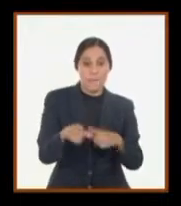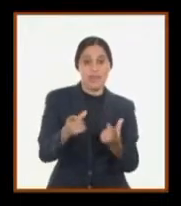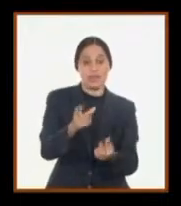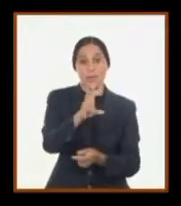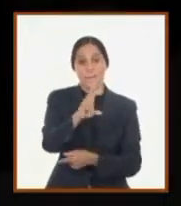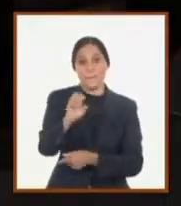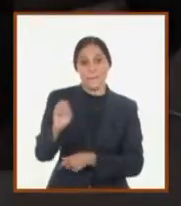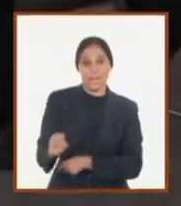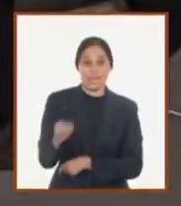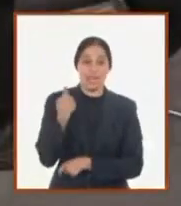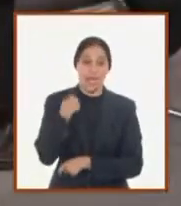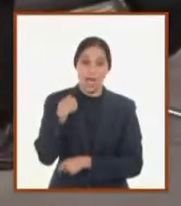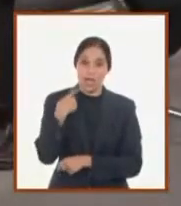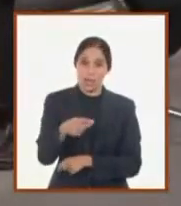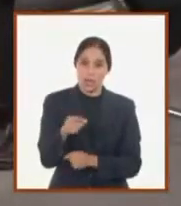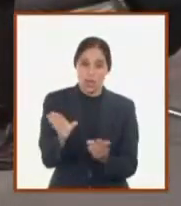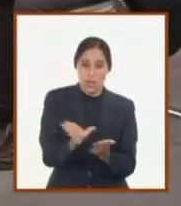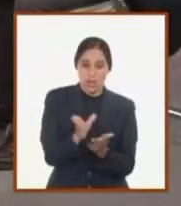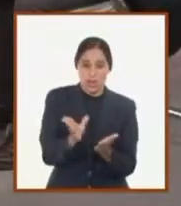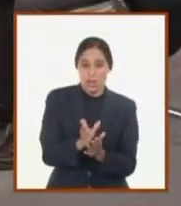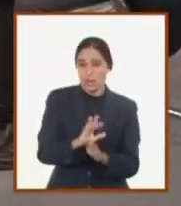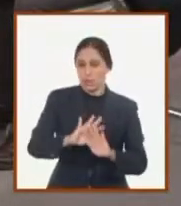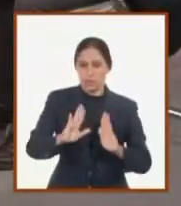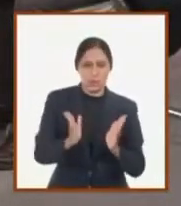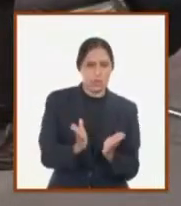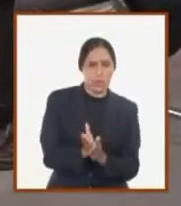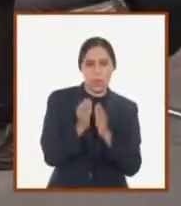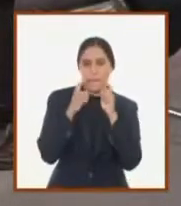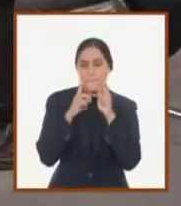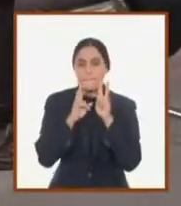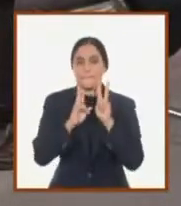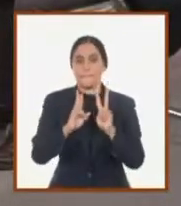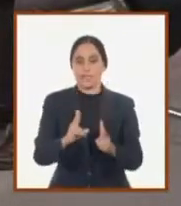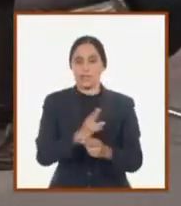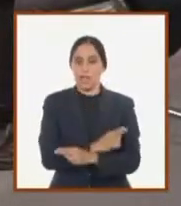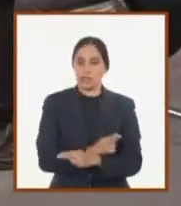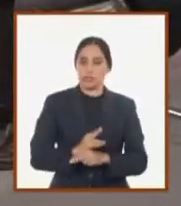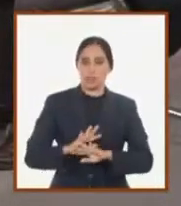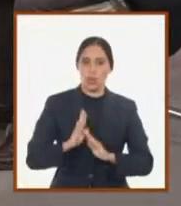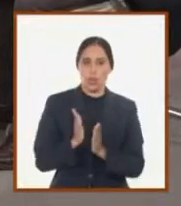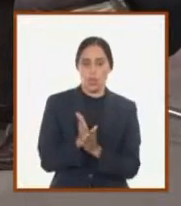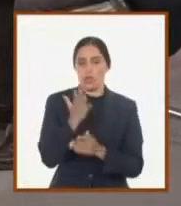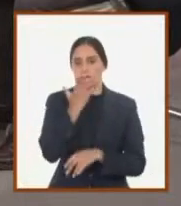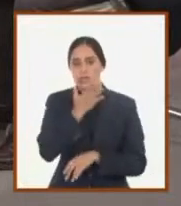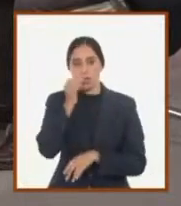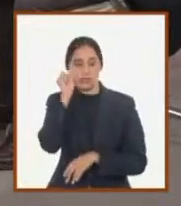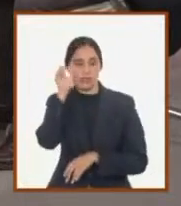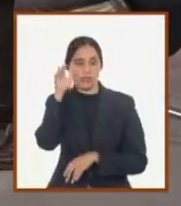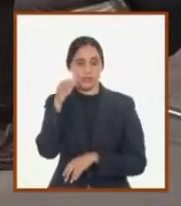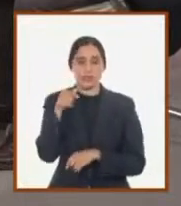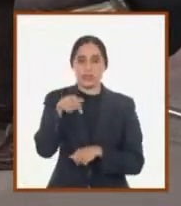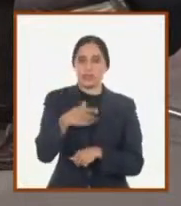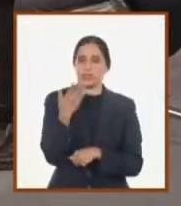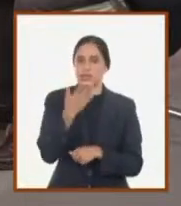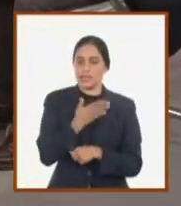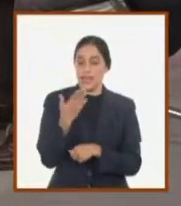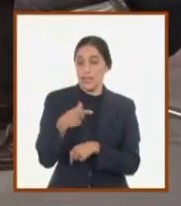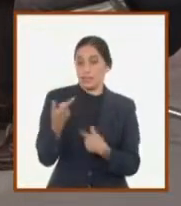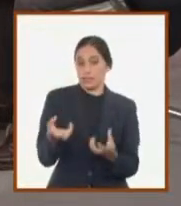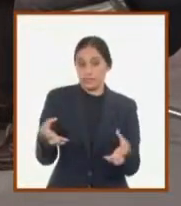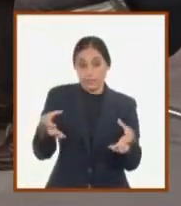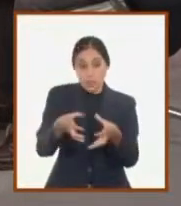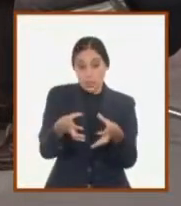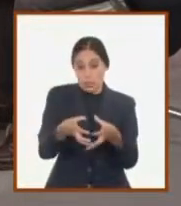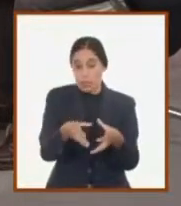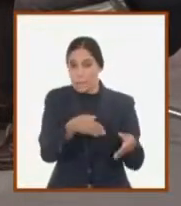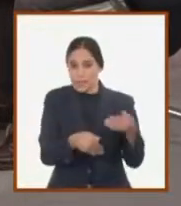el libro más completo yo creo que se que habla de la de la heroína y que fue hecho por un colectivo no fue hecho por un solo hombre sino ahí